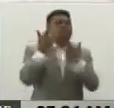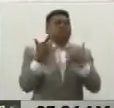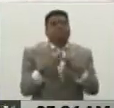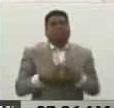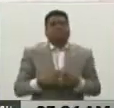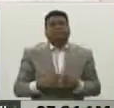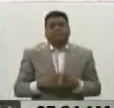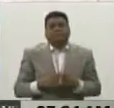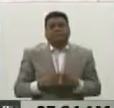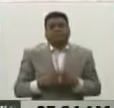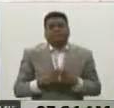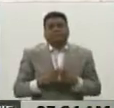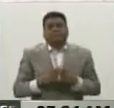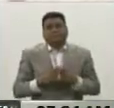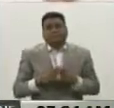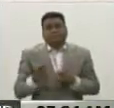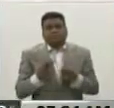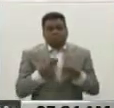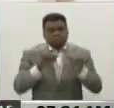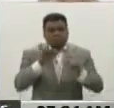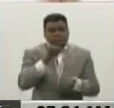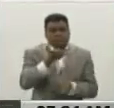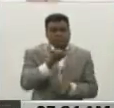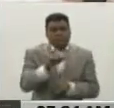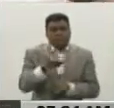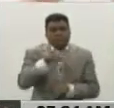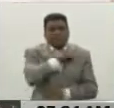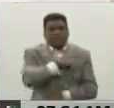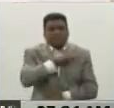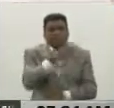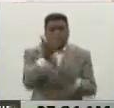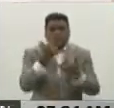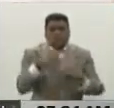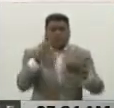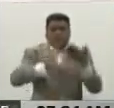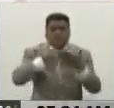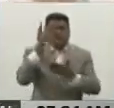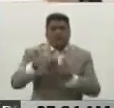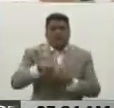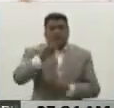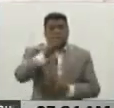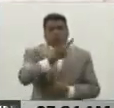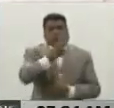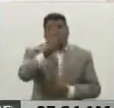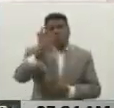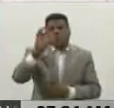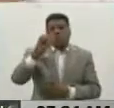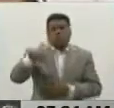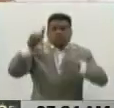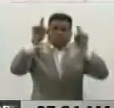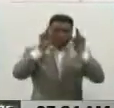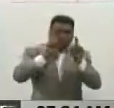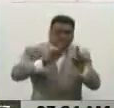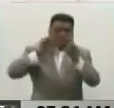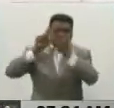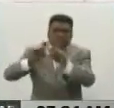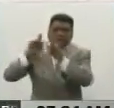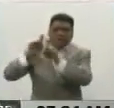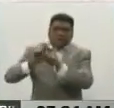demandando la misma misión. Por ahora el plan es 240 formadores,